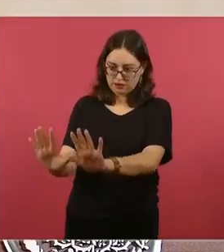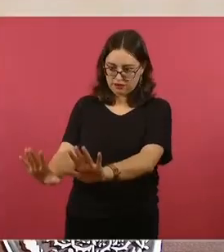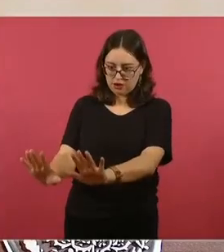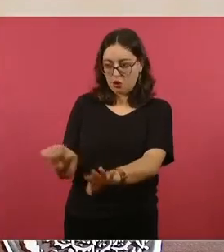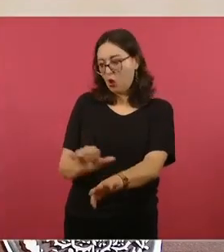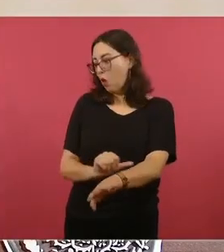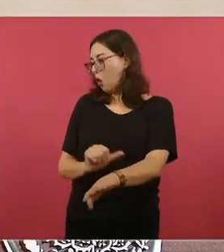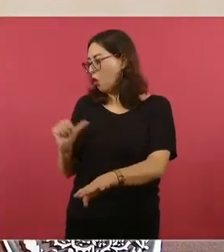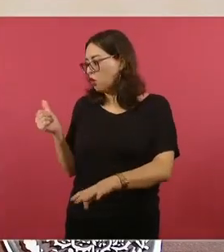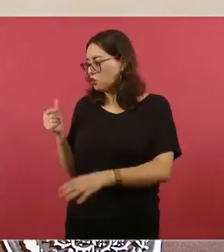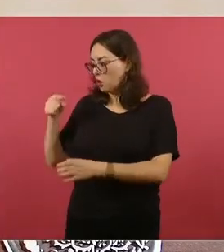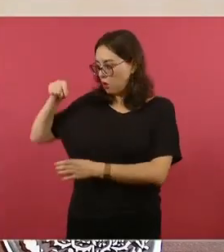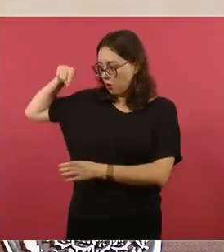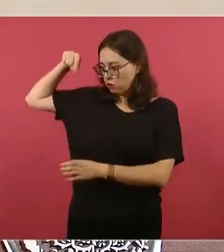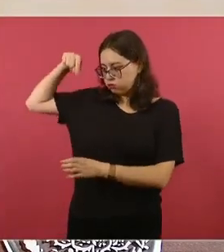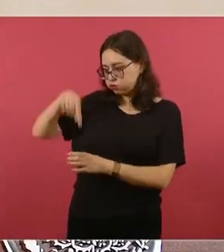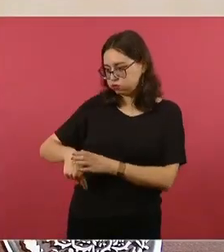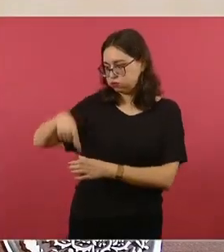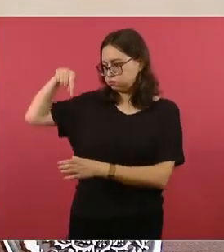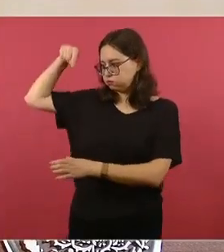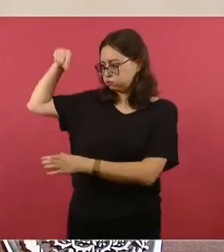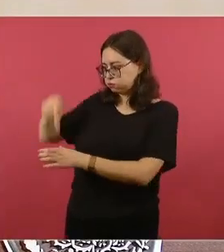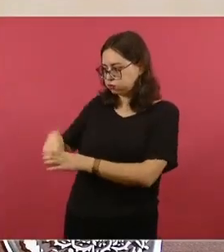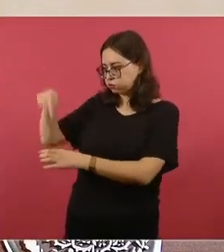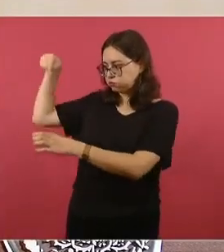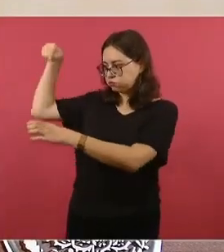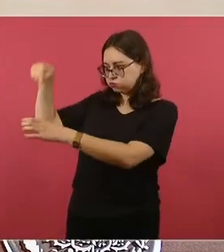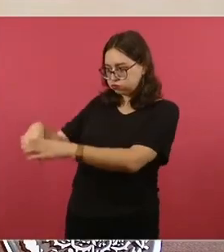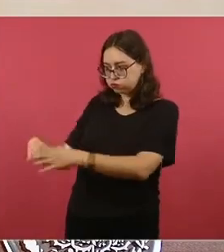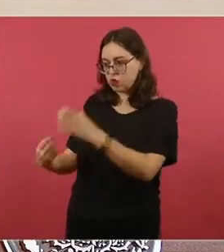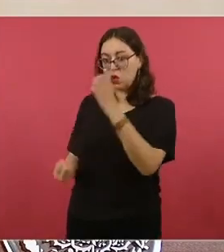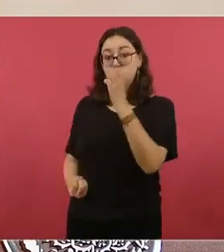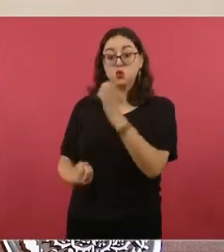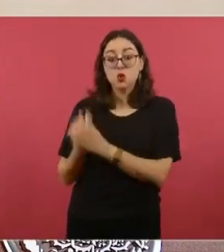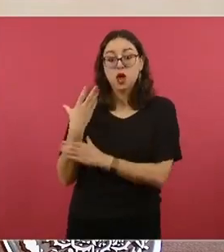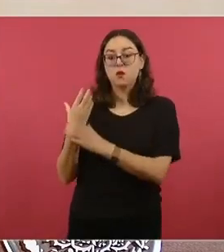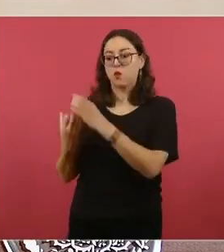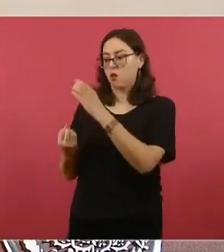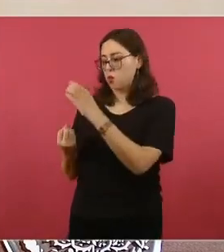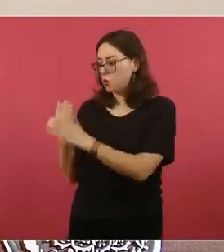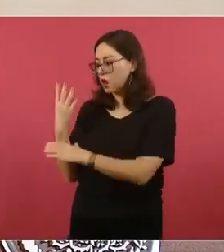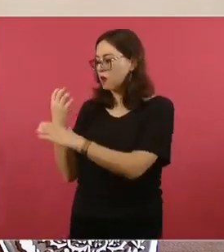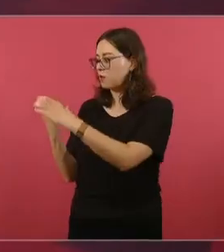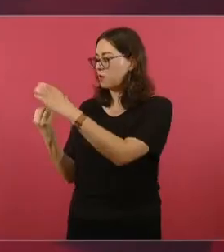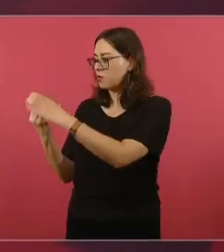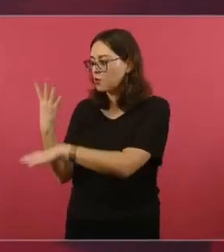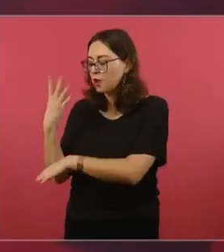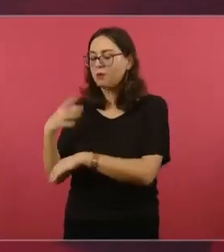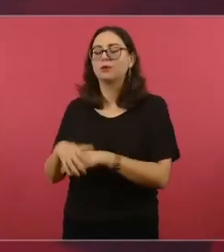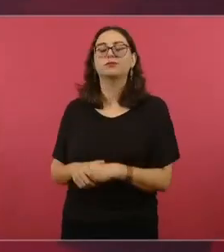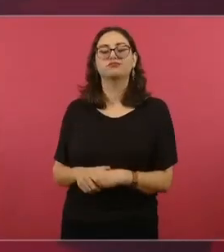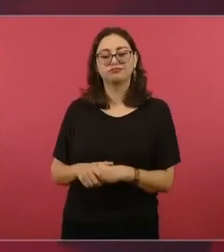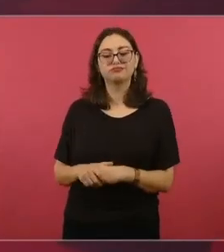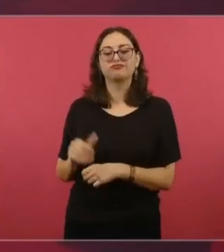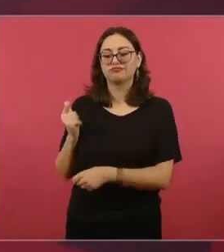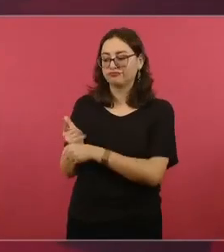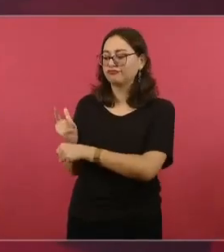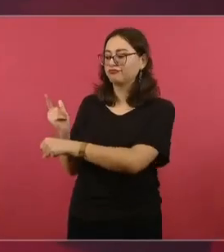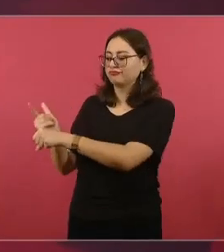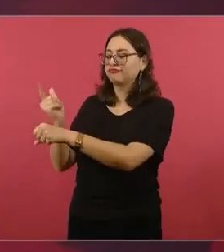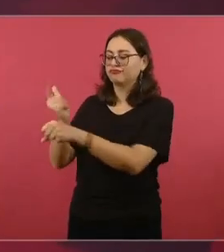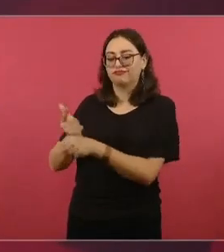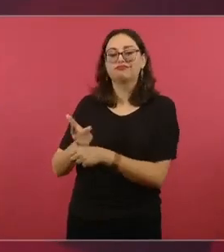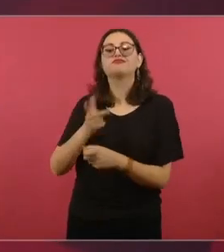porque invertimos en exploración desde que llegamos y tuvimos suerte y encontramos muy